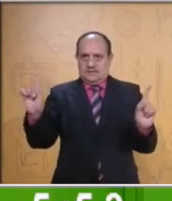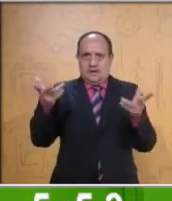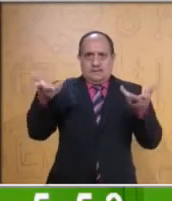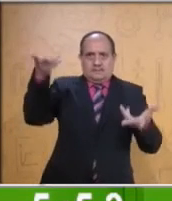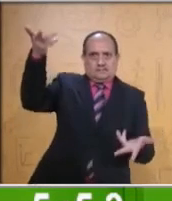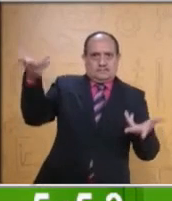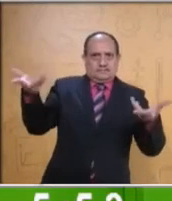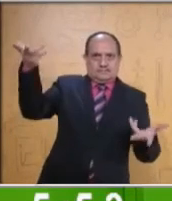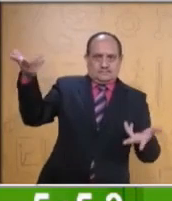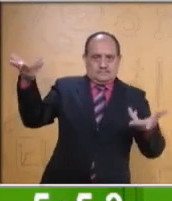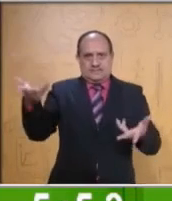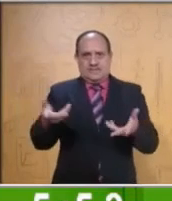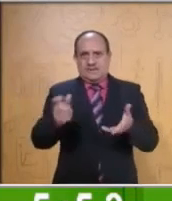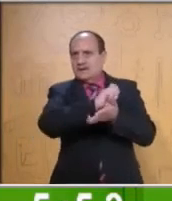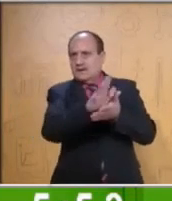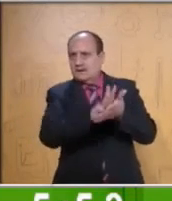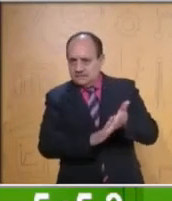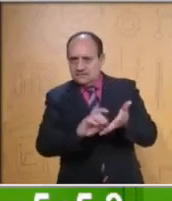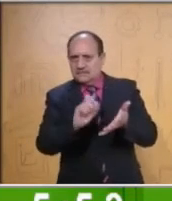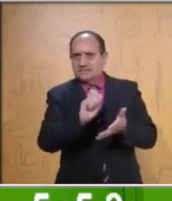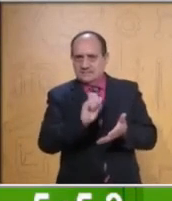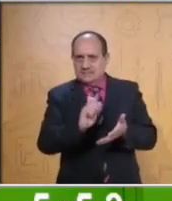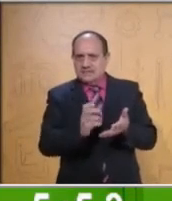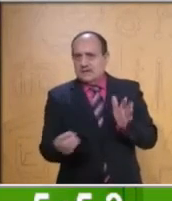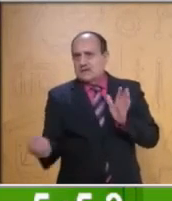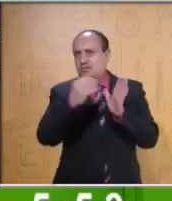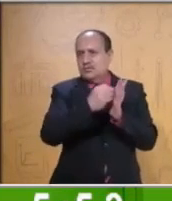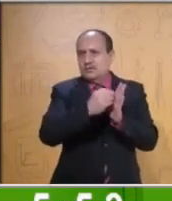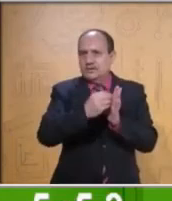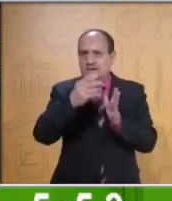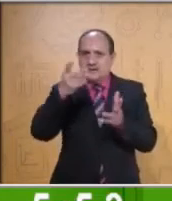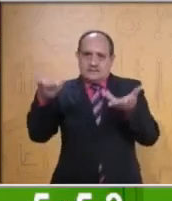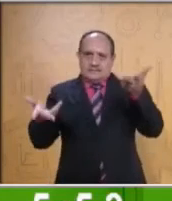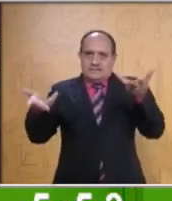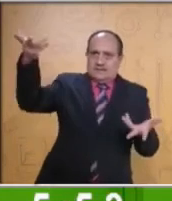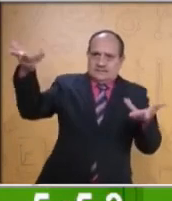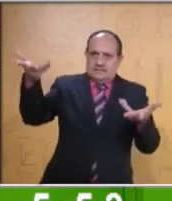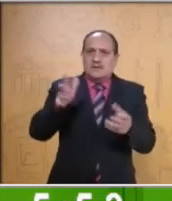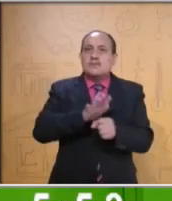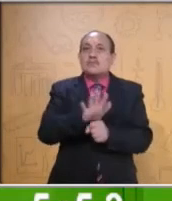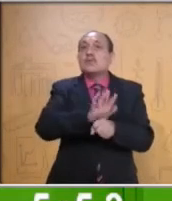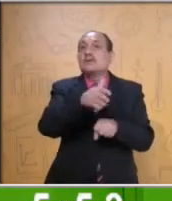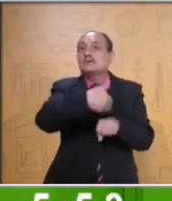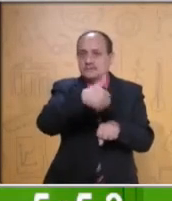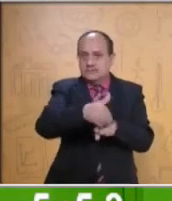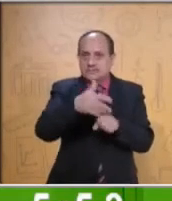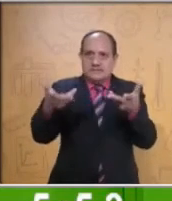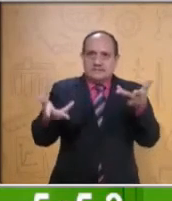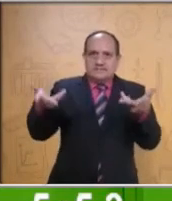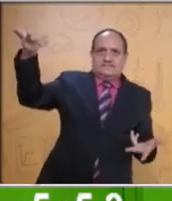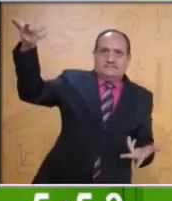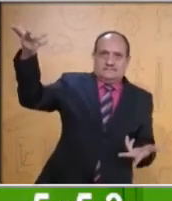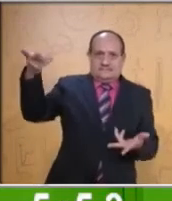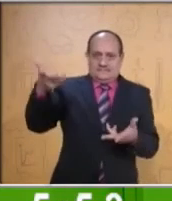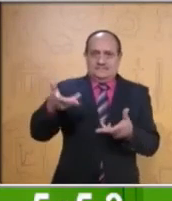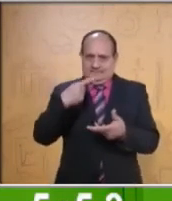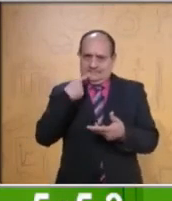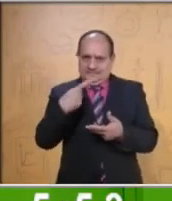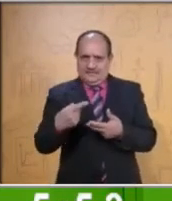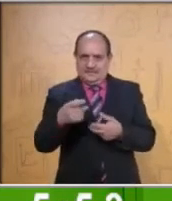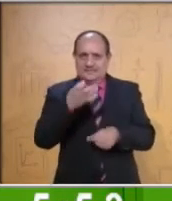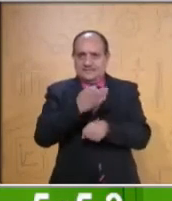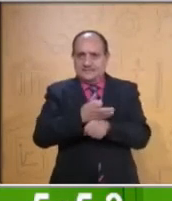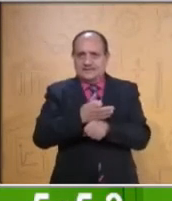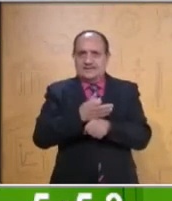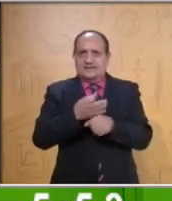que tenemos que hacer es ordenarlos y establecer la diferencia entre esos valores extremos. Valores extremos, como lo dije ahorita, son los